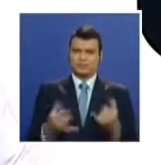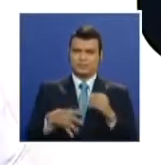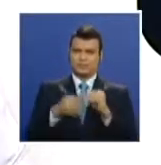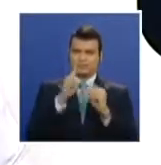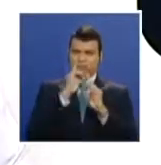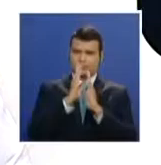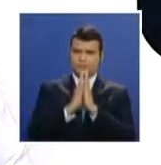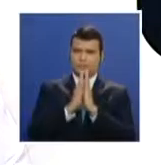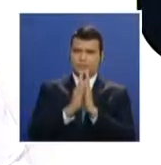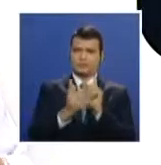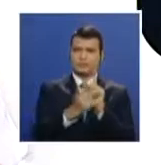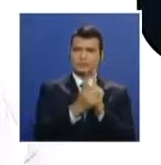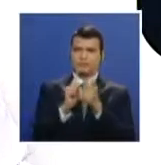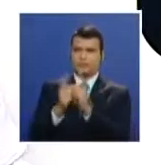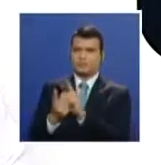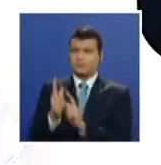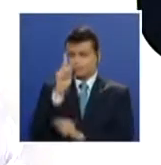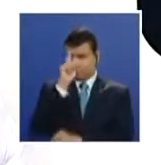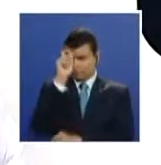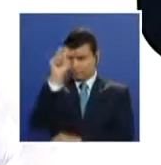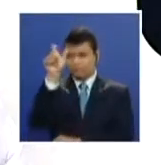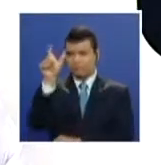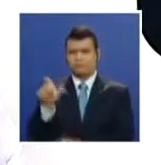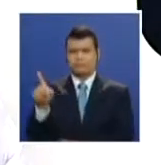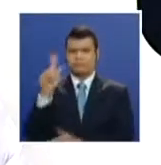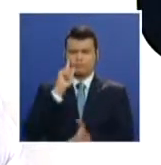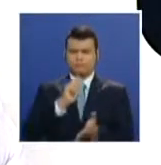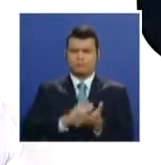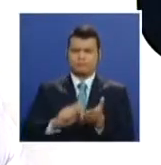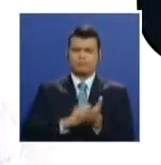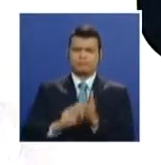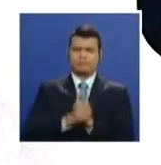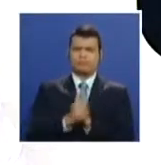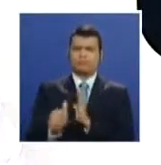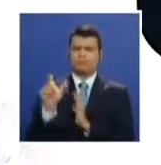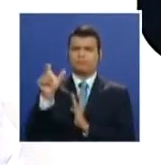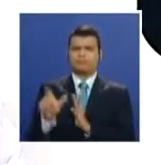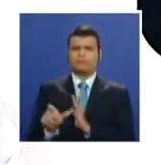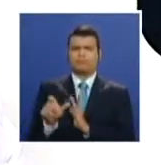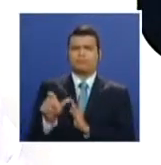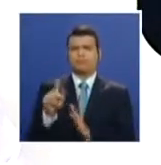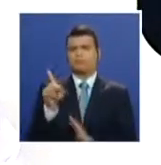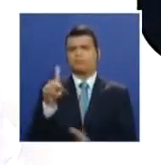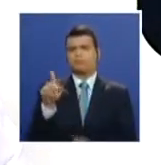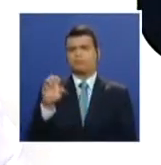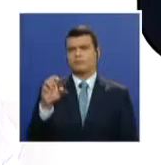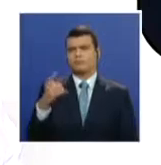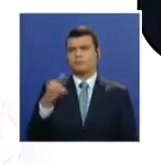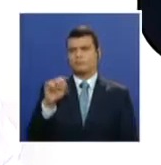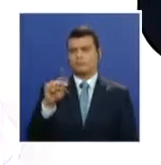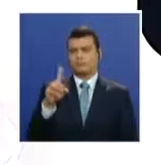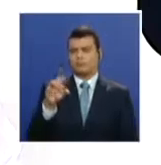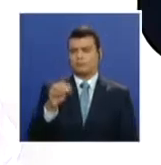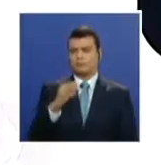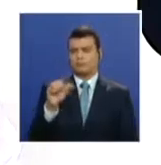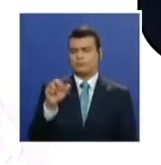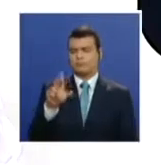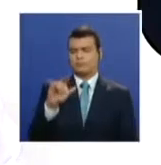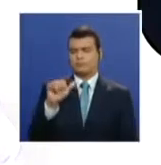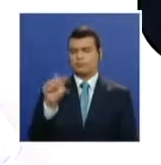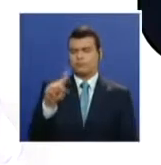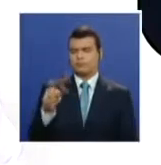el encuentro va a ser homenaje a un gran compositor vallecaucano es el mundo arias estuvo año entonces